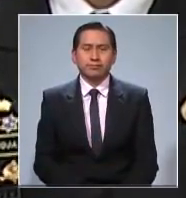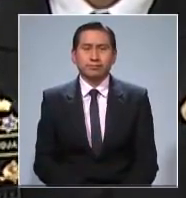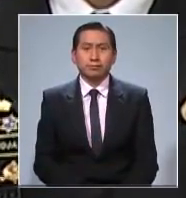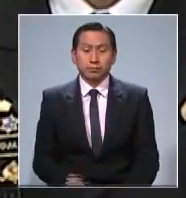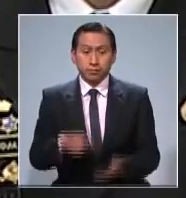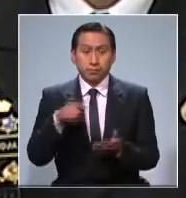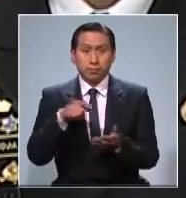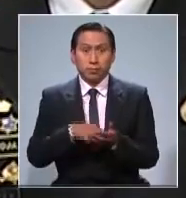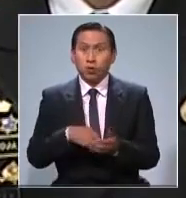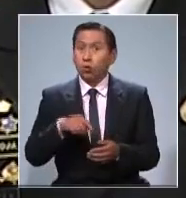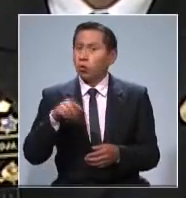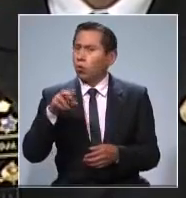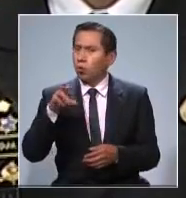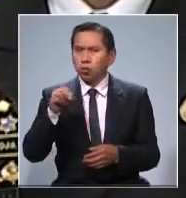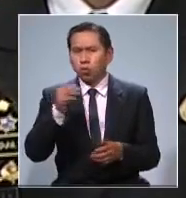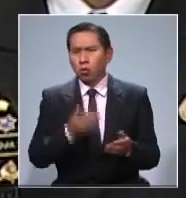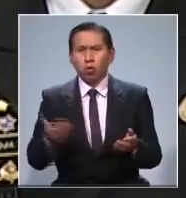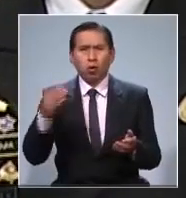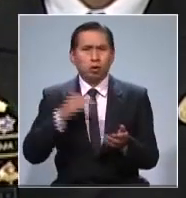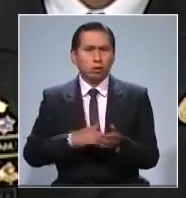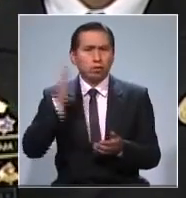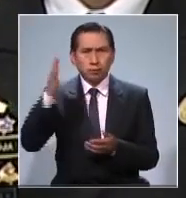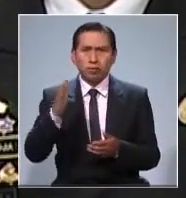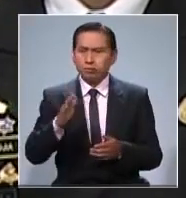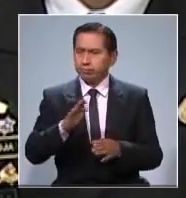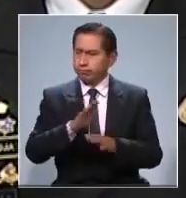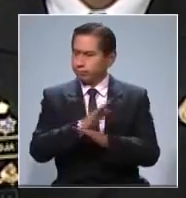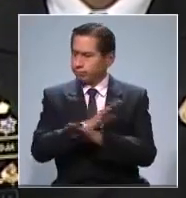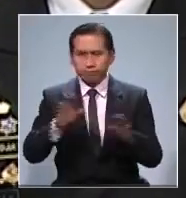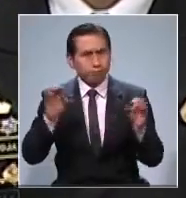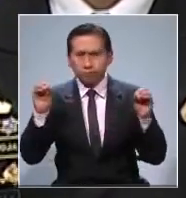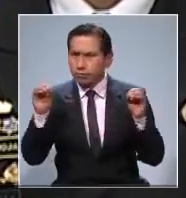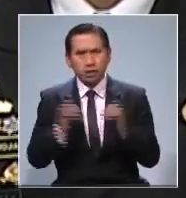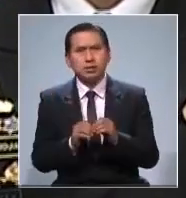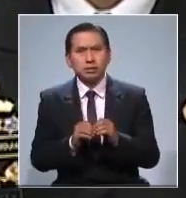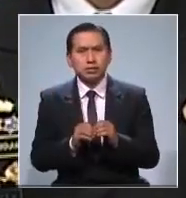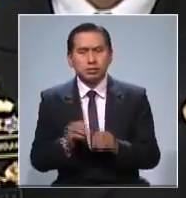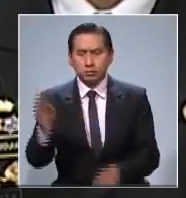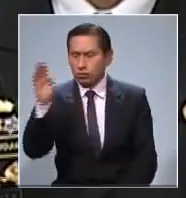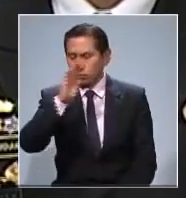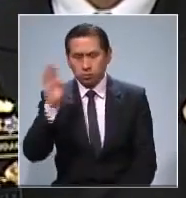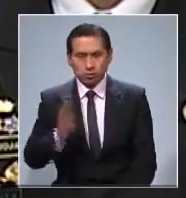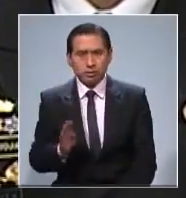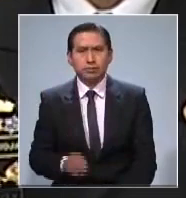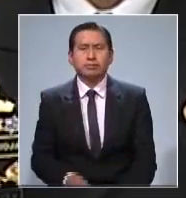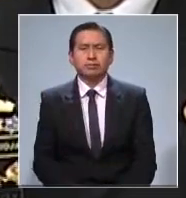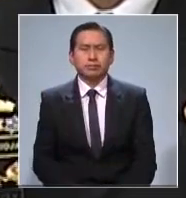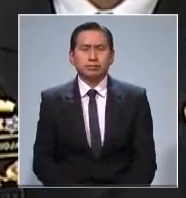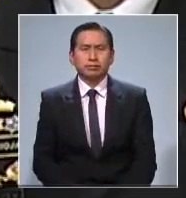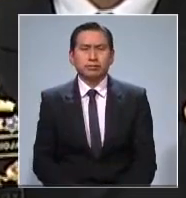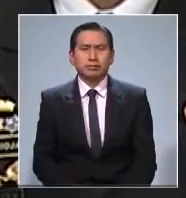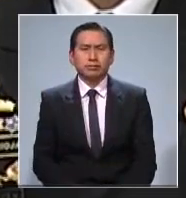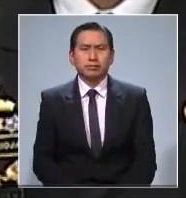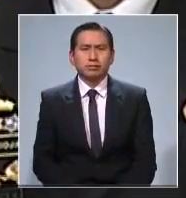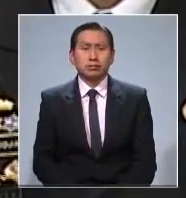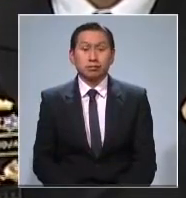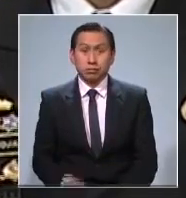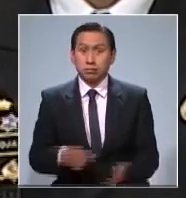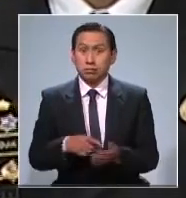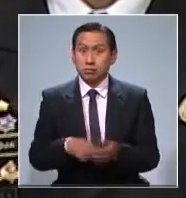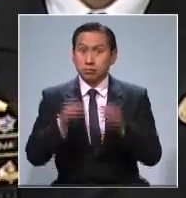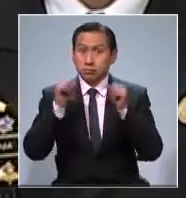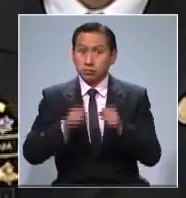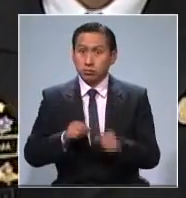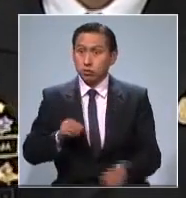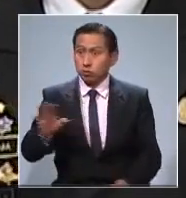Eso no debe volver a ocurrir nunca más. Y eso solo será posible mientras